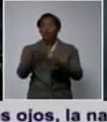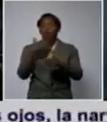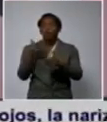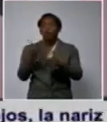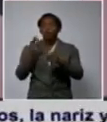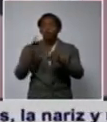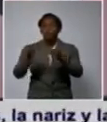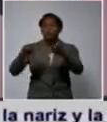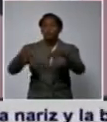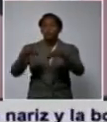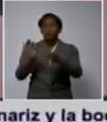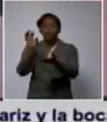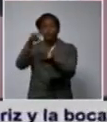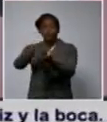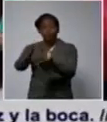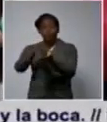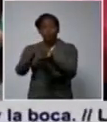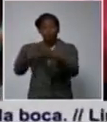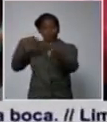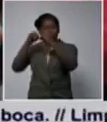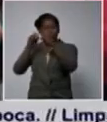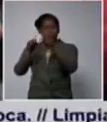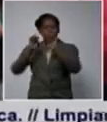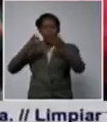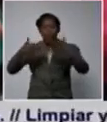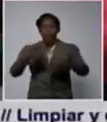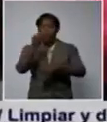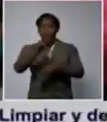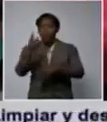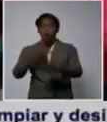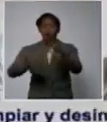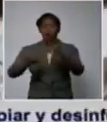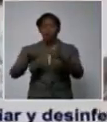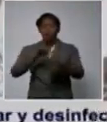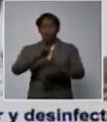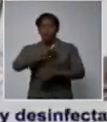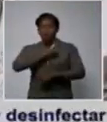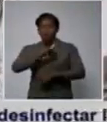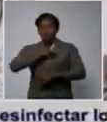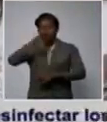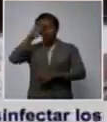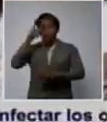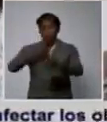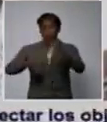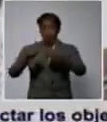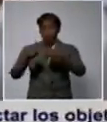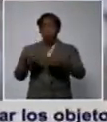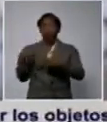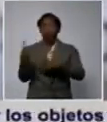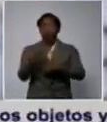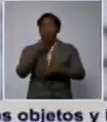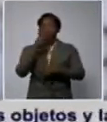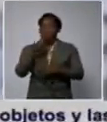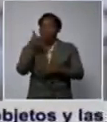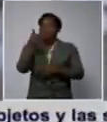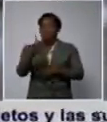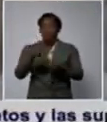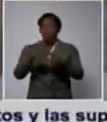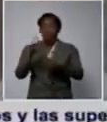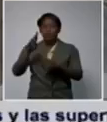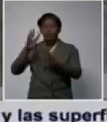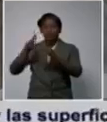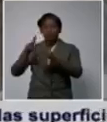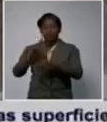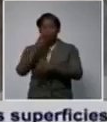las instituciones de salud de personas con síntomas, la información rápida de los resultados de los